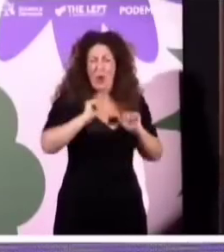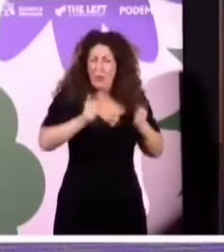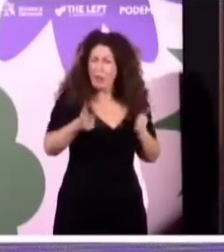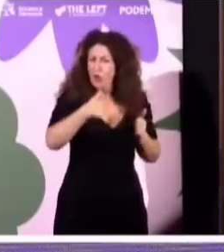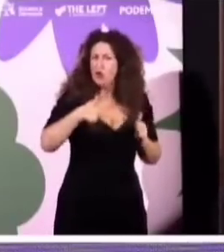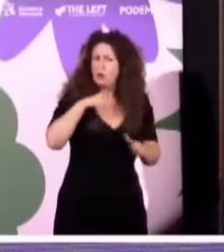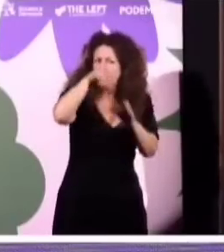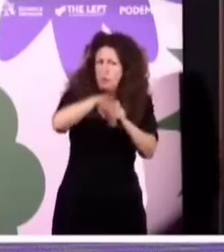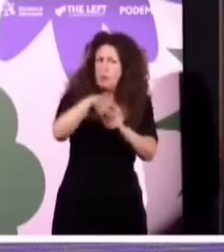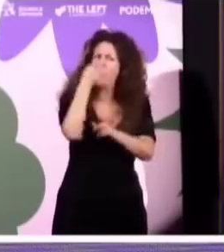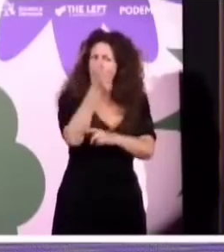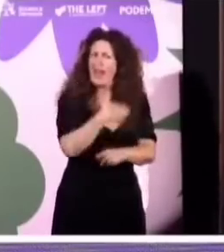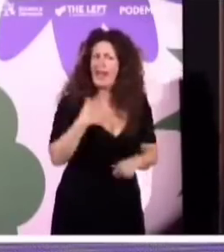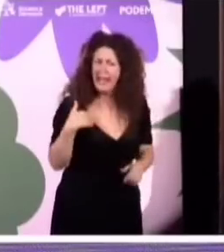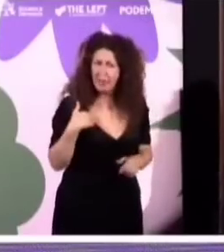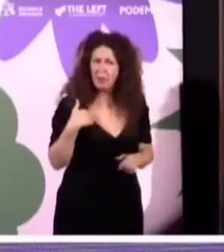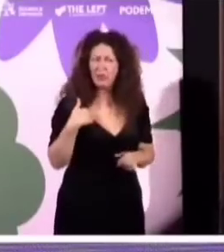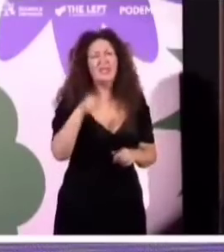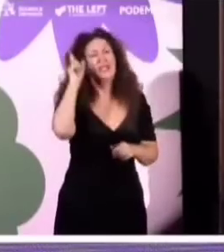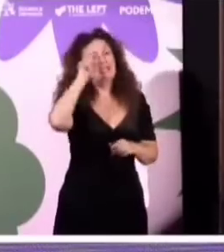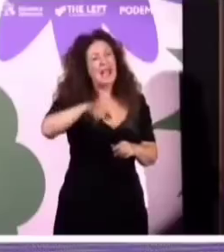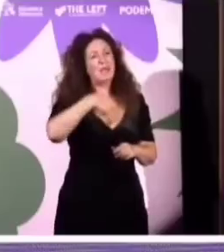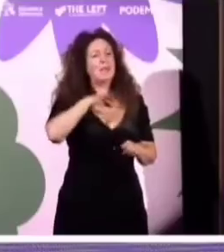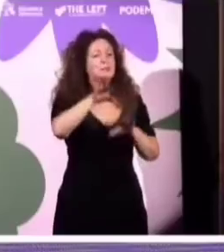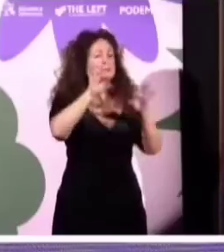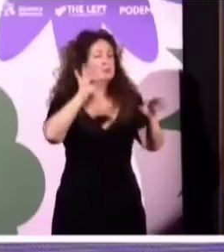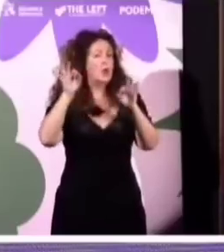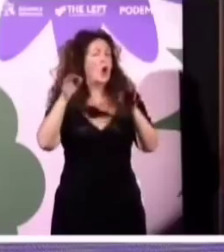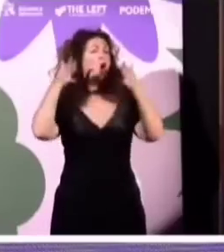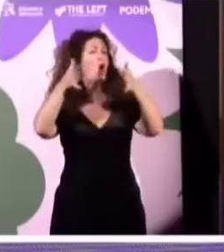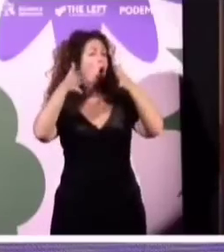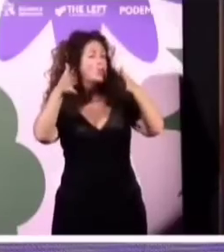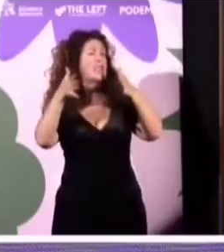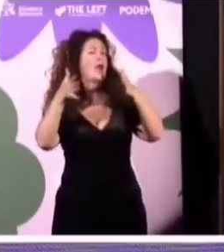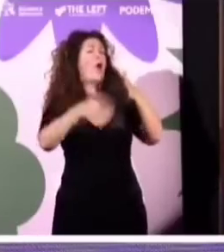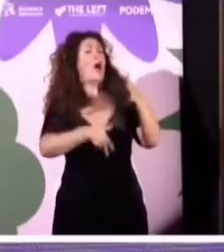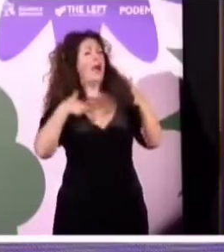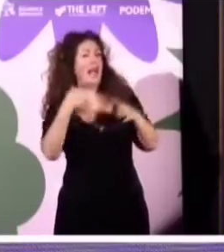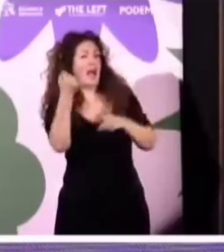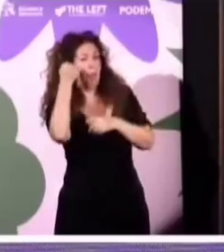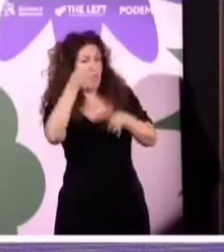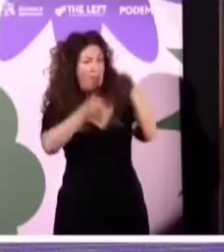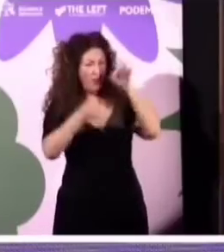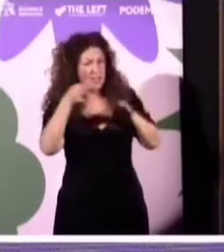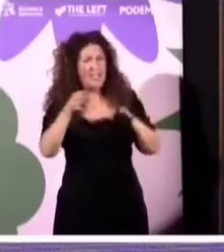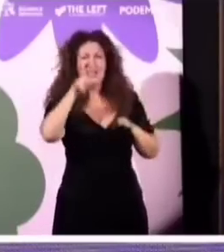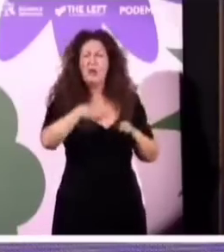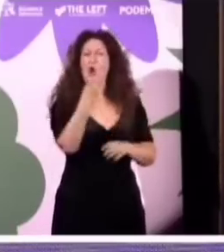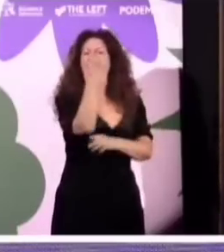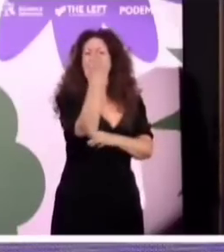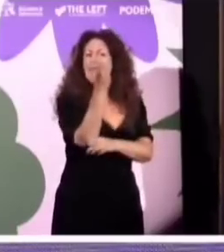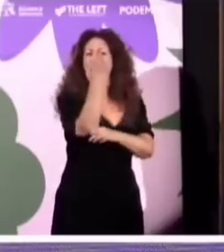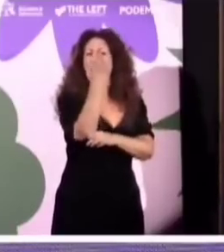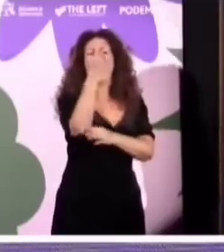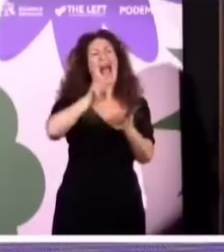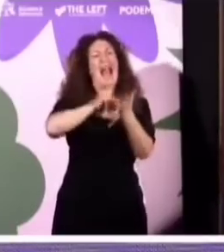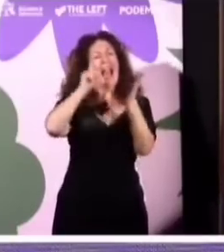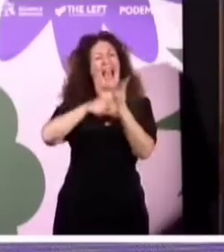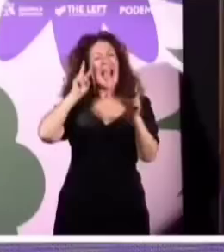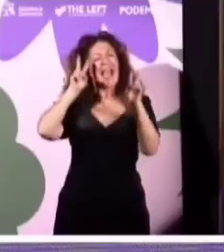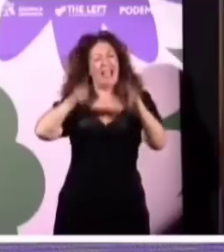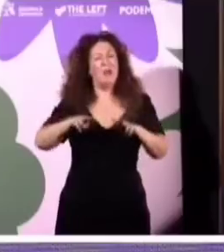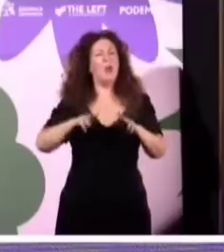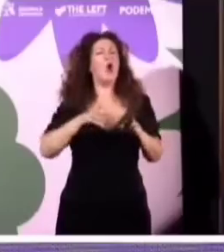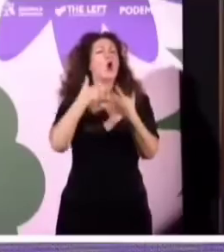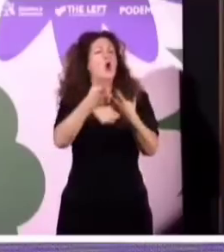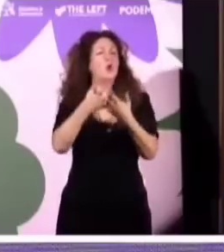poder. Queremos también nombrar vocales al Consejo General del Poder Judicial y queremos nombrar a una figura legitimada por su lucha contra la corrupción